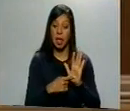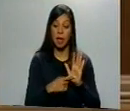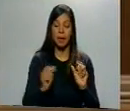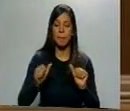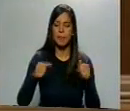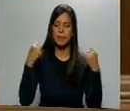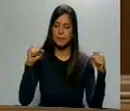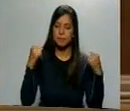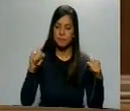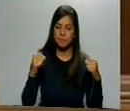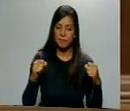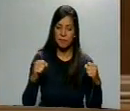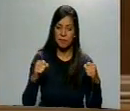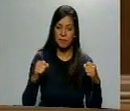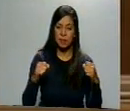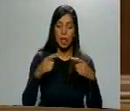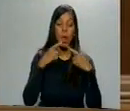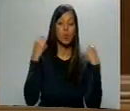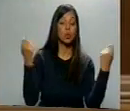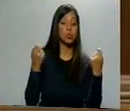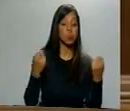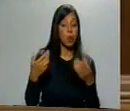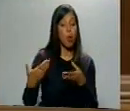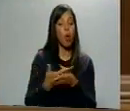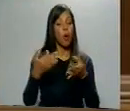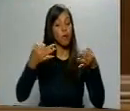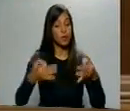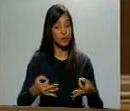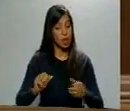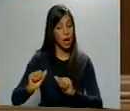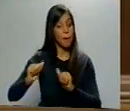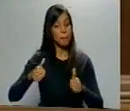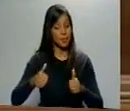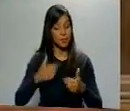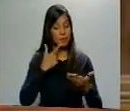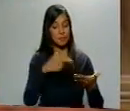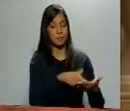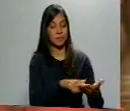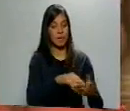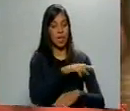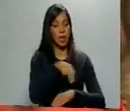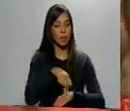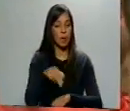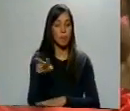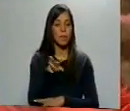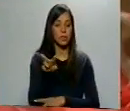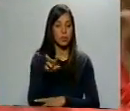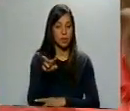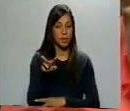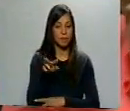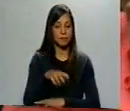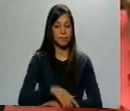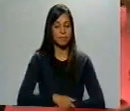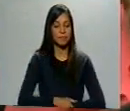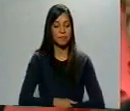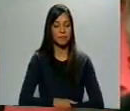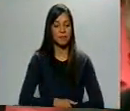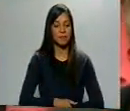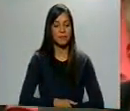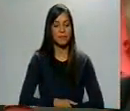vigencia a partir de su publicación en la Gaceta Oficial de la República Bolivariana de Venezuela.